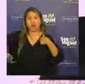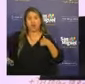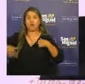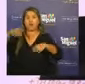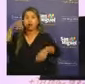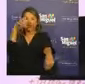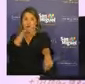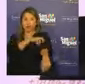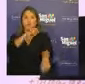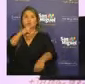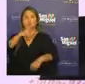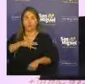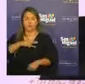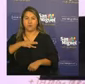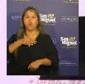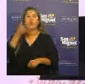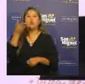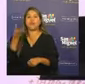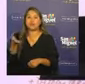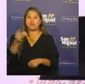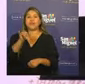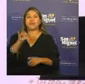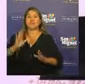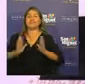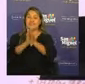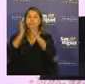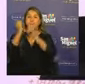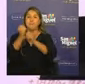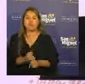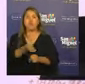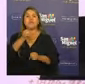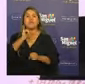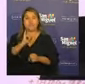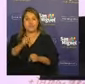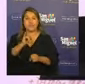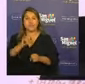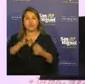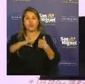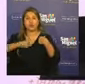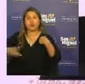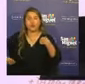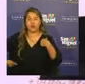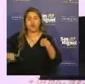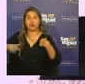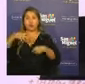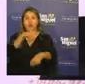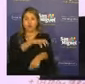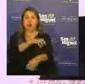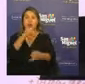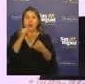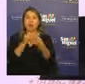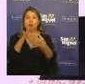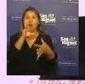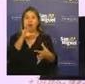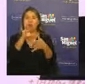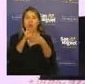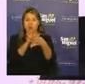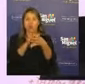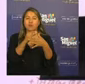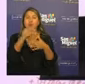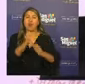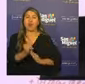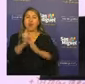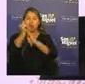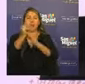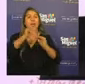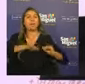metropolitana, usted y San Miguel van a tener en el gobierno regional a un amigo, a un aliado y a un líder que los va